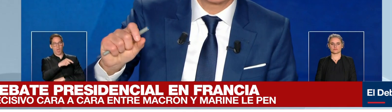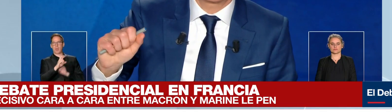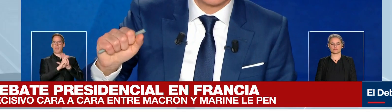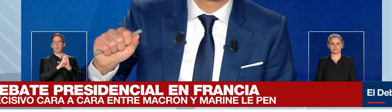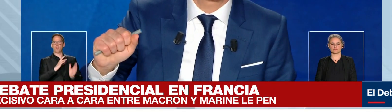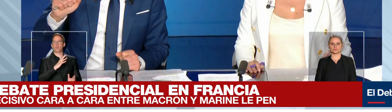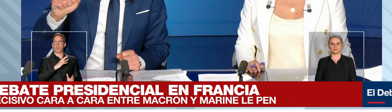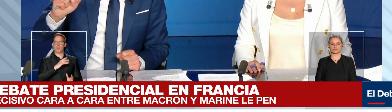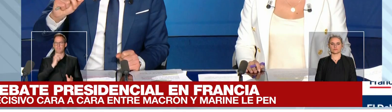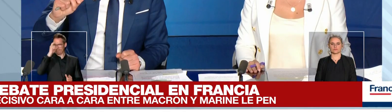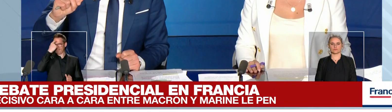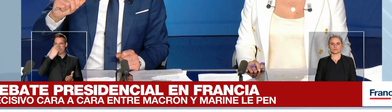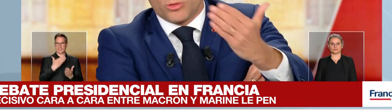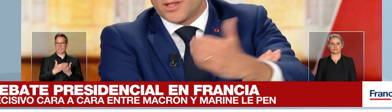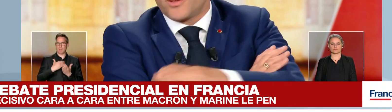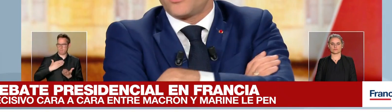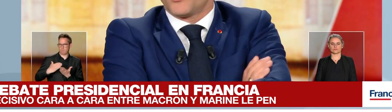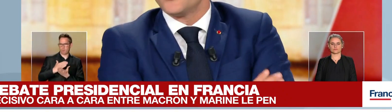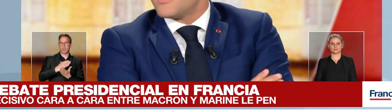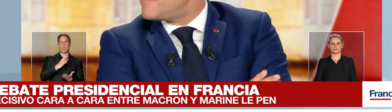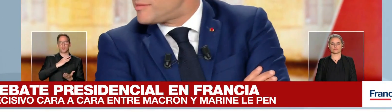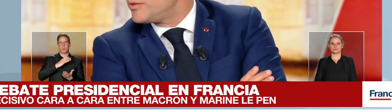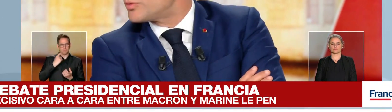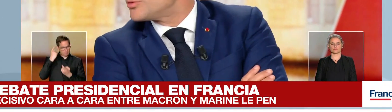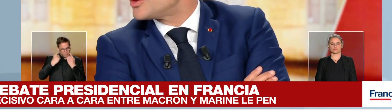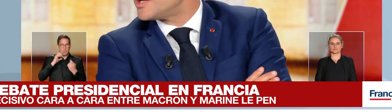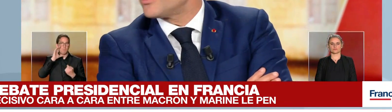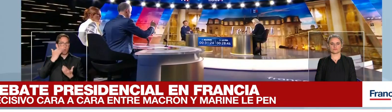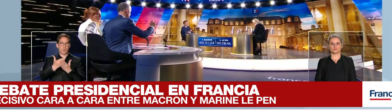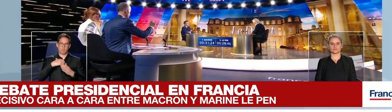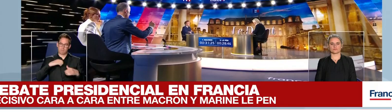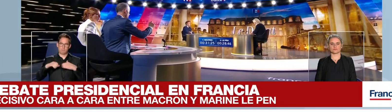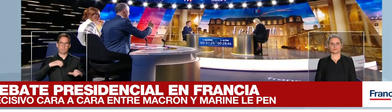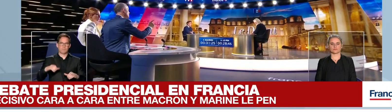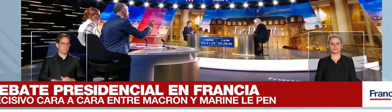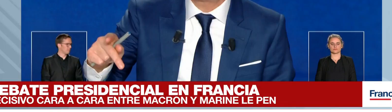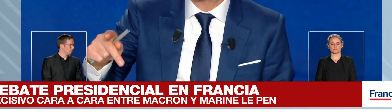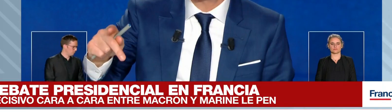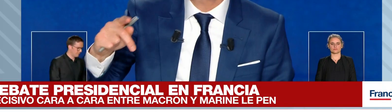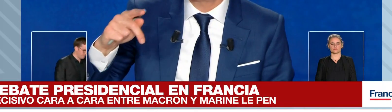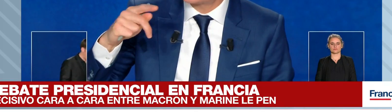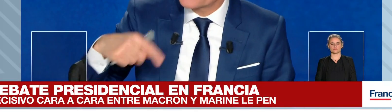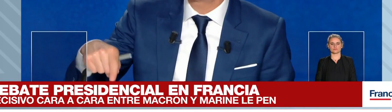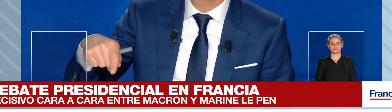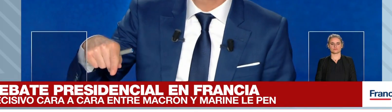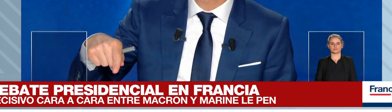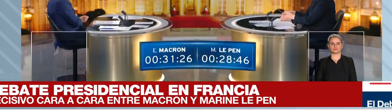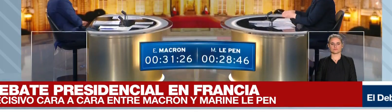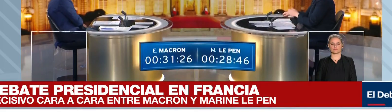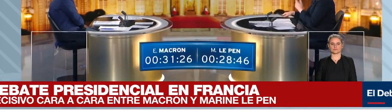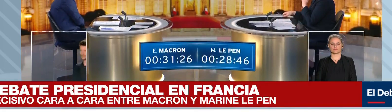no encuentran. Y eso está en mi proyecto y por eso quiero una inversión masiva en este tema.